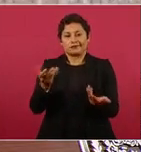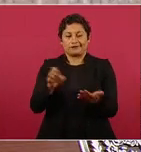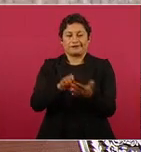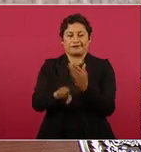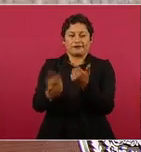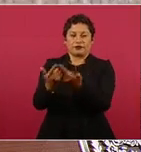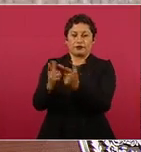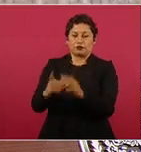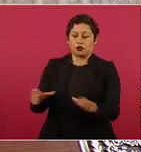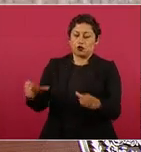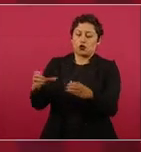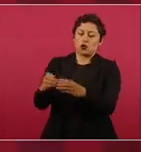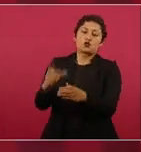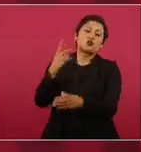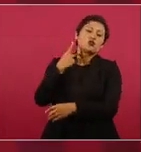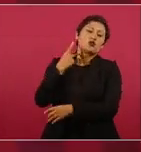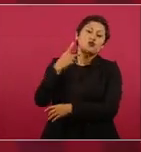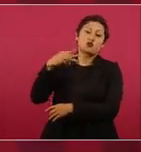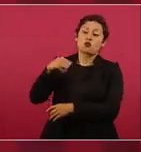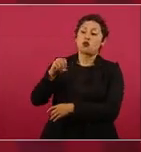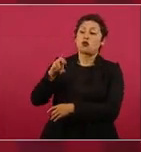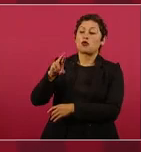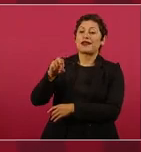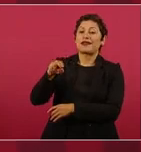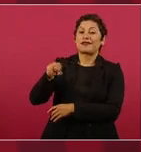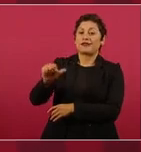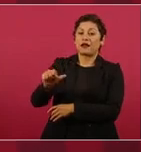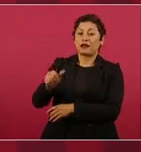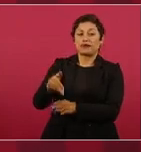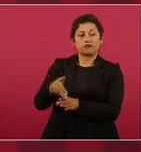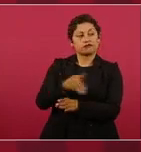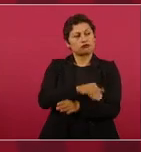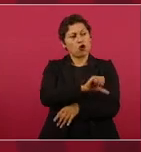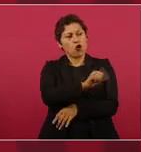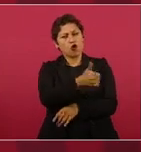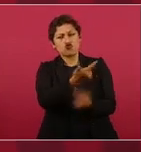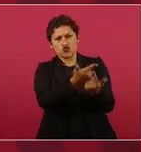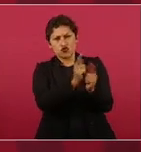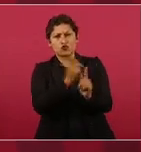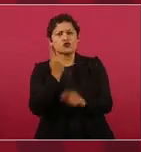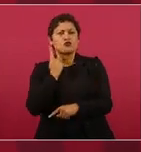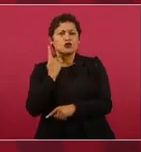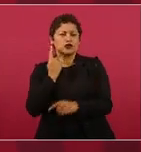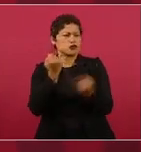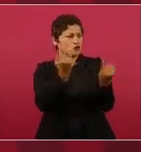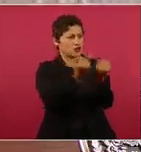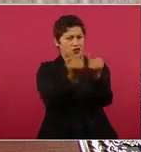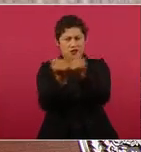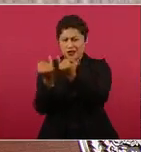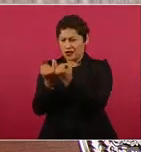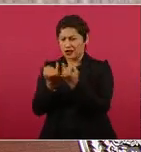como en el de otros partidos, se debe de cuidar que haya